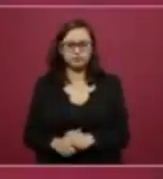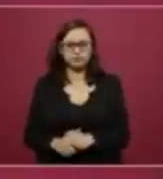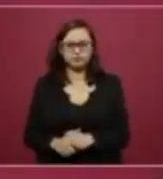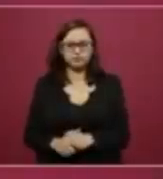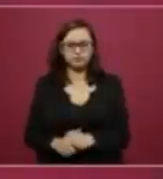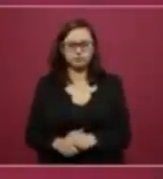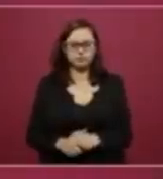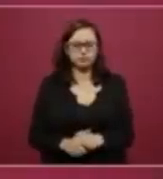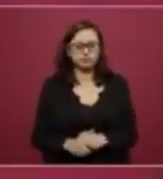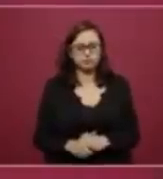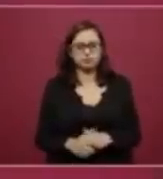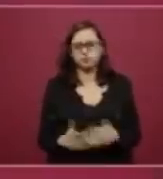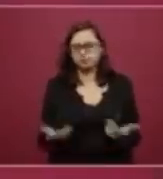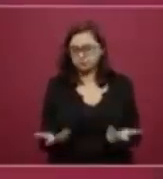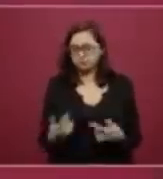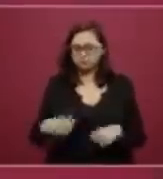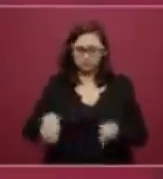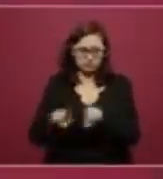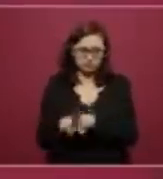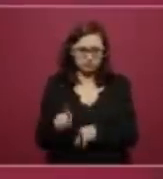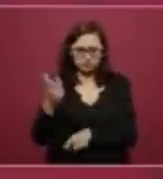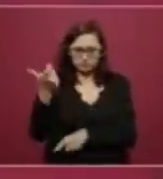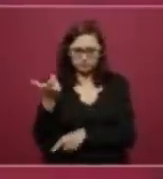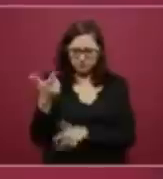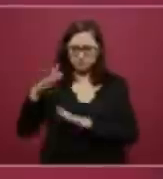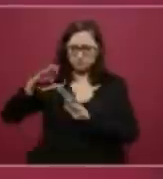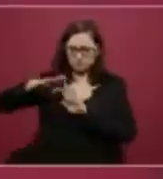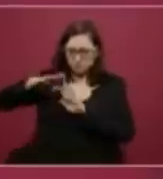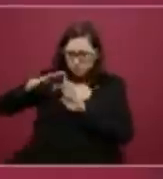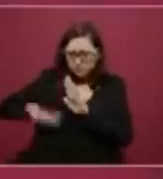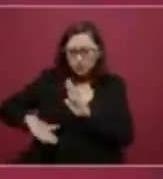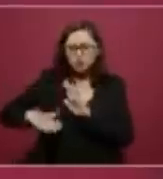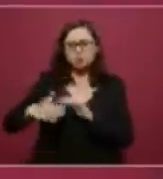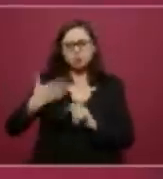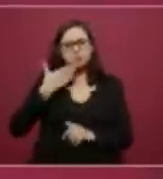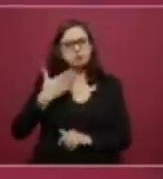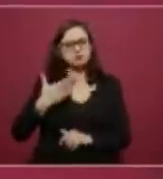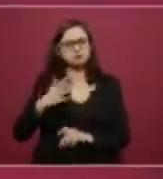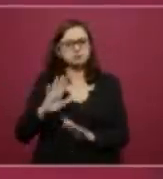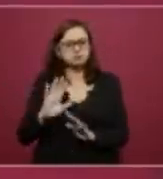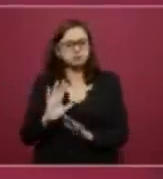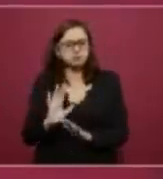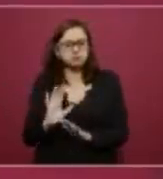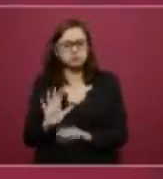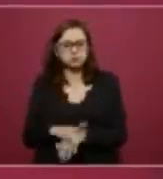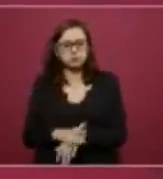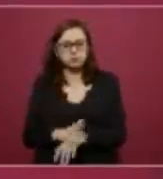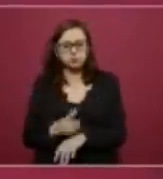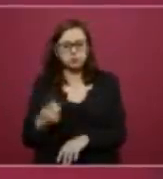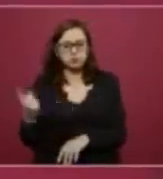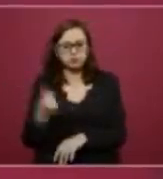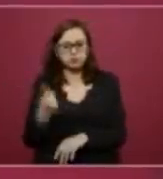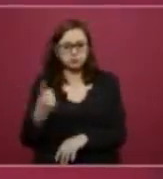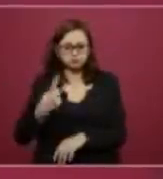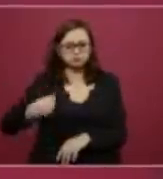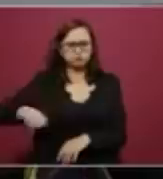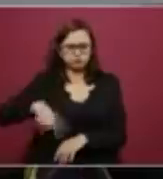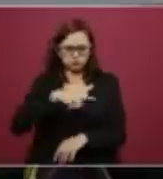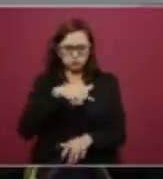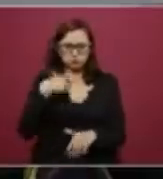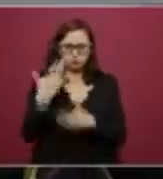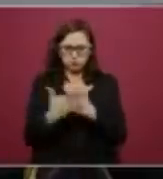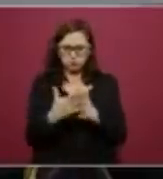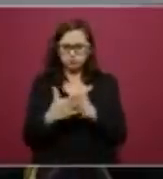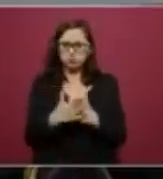que sea un precio abajo y razonado, porque vamos a dar a conocer también